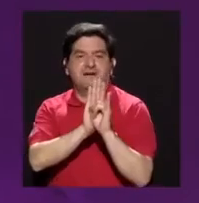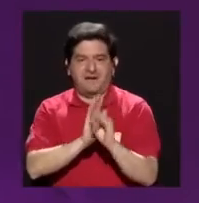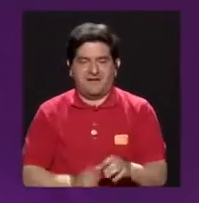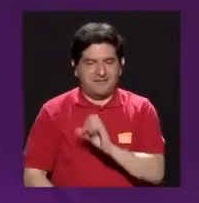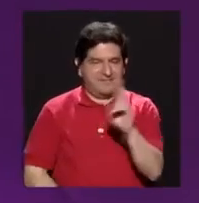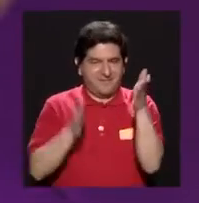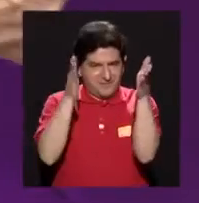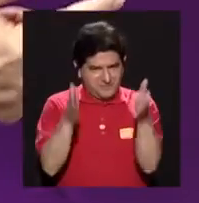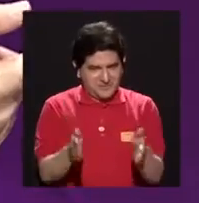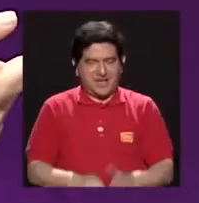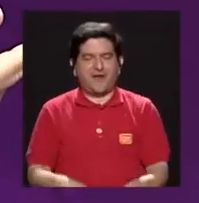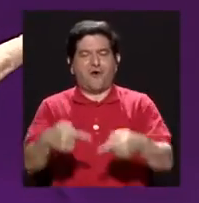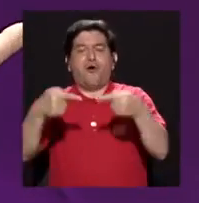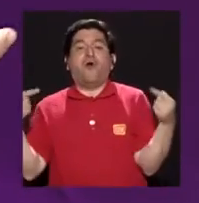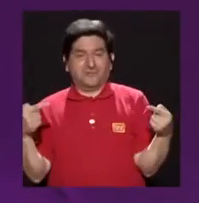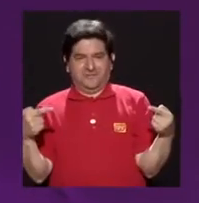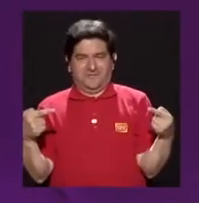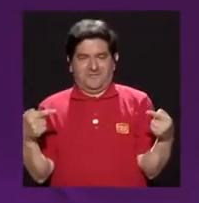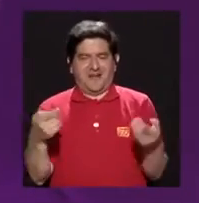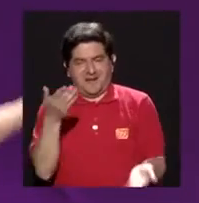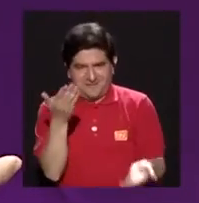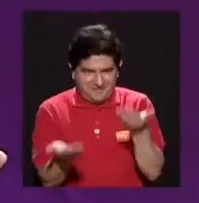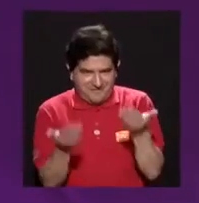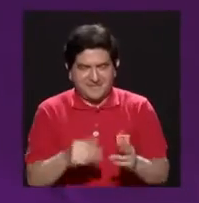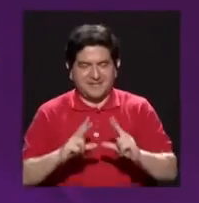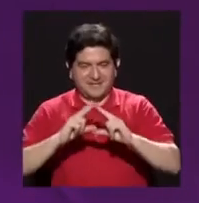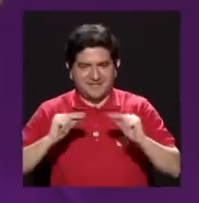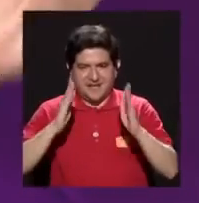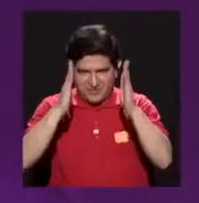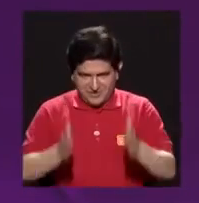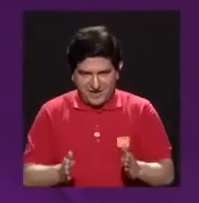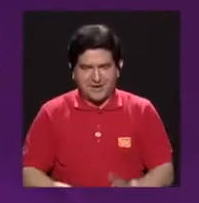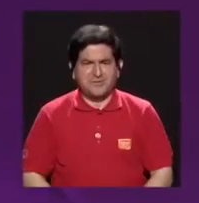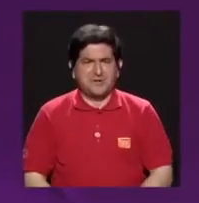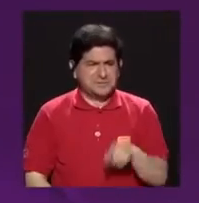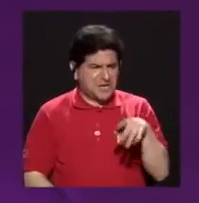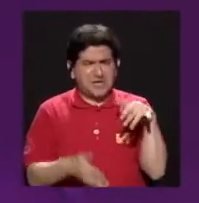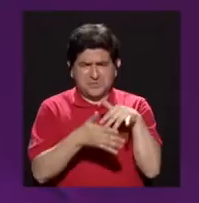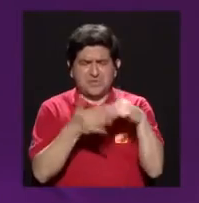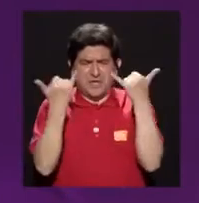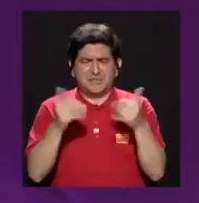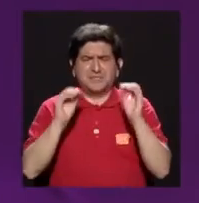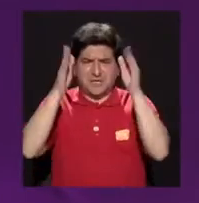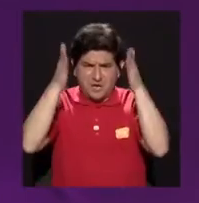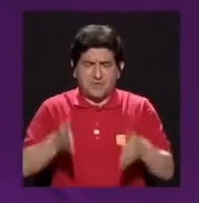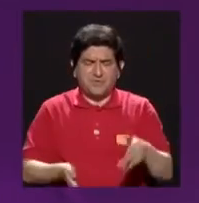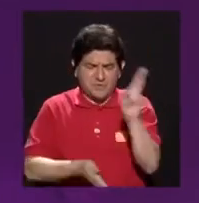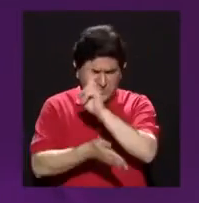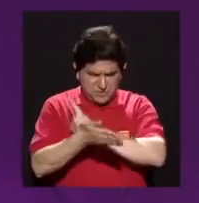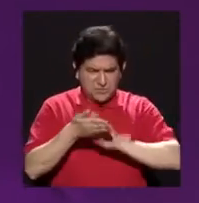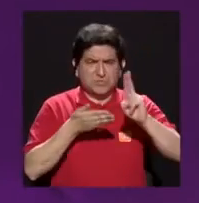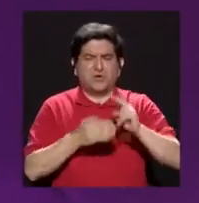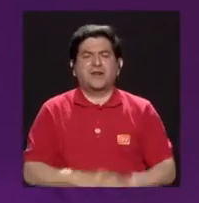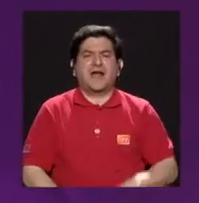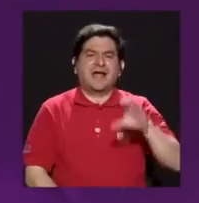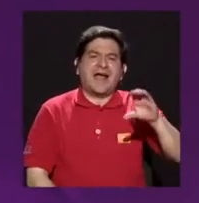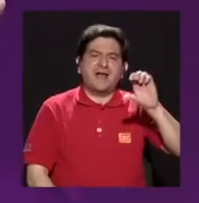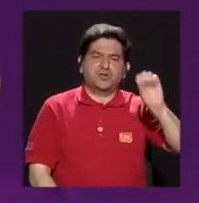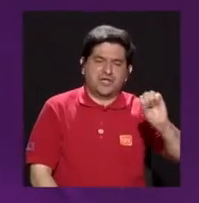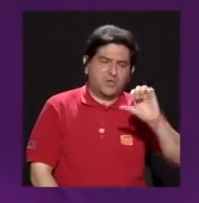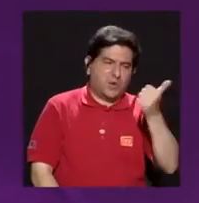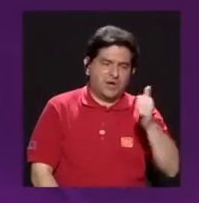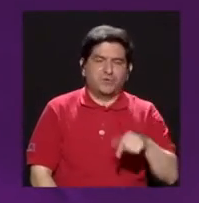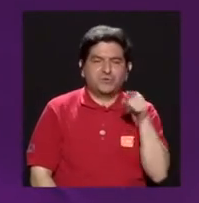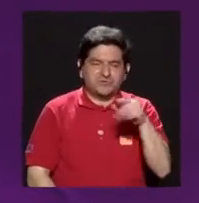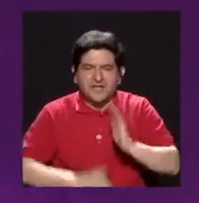identidad costarricense en oposición, digamos, a lo nicaragüense. Esto ha sido estudiado por algunos profesores acá de la universidad, Carlos Sandoval y otros, ¿verdad?